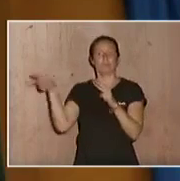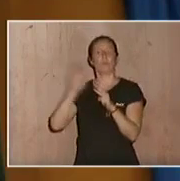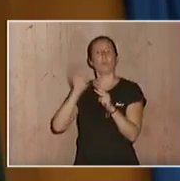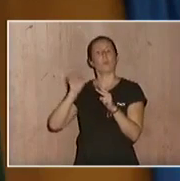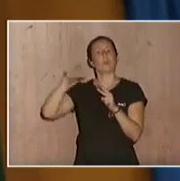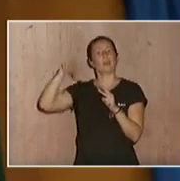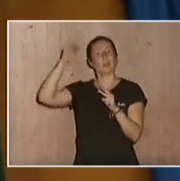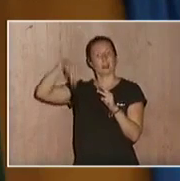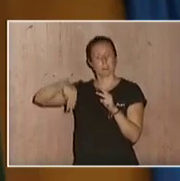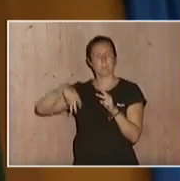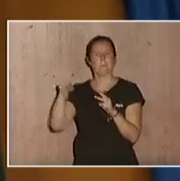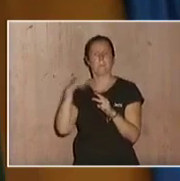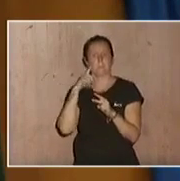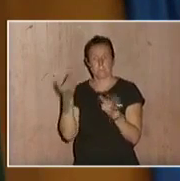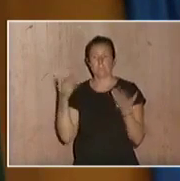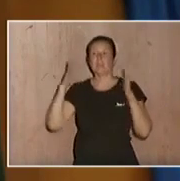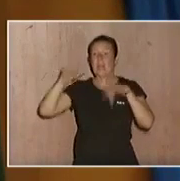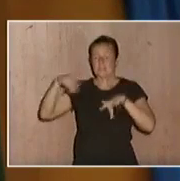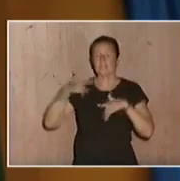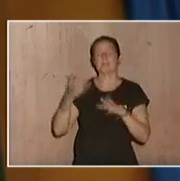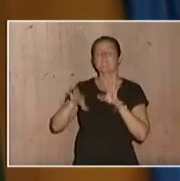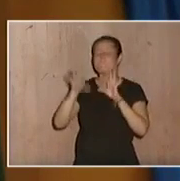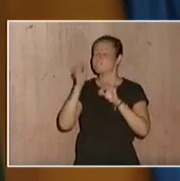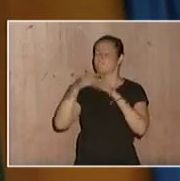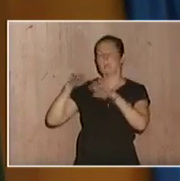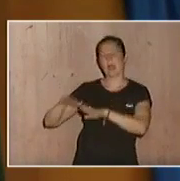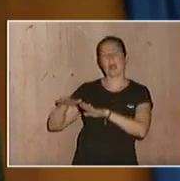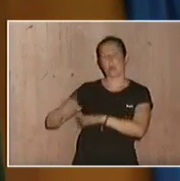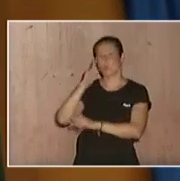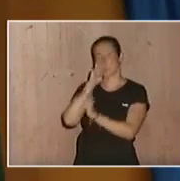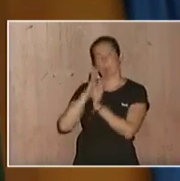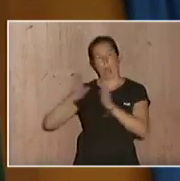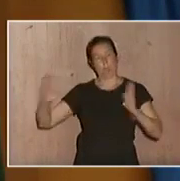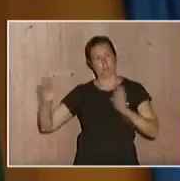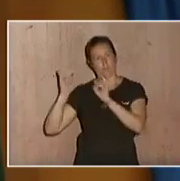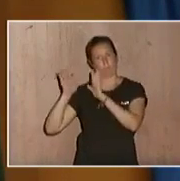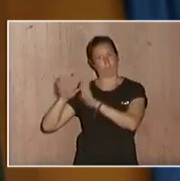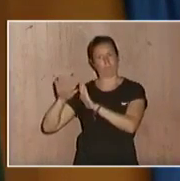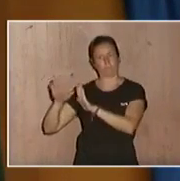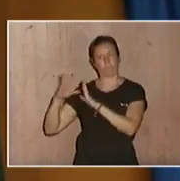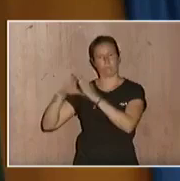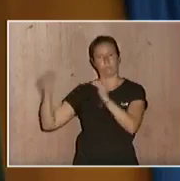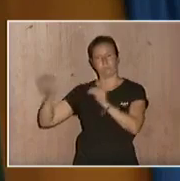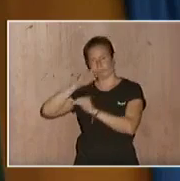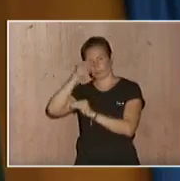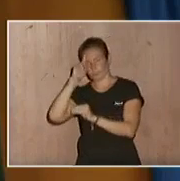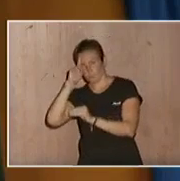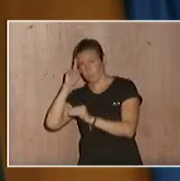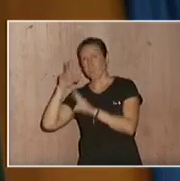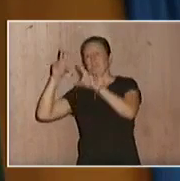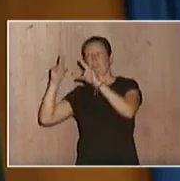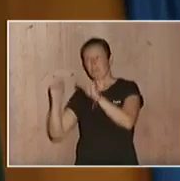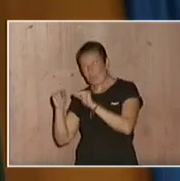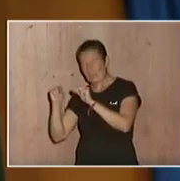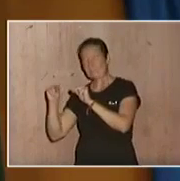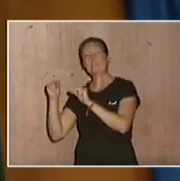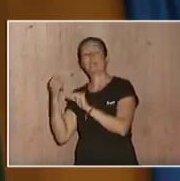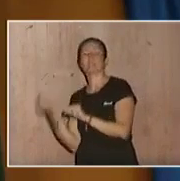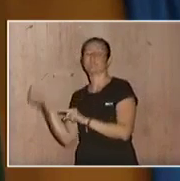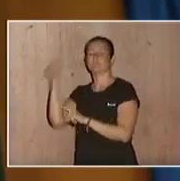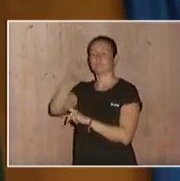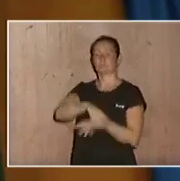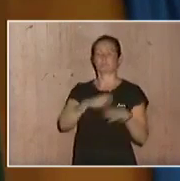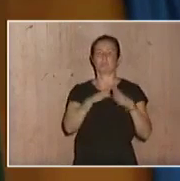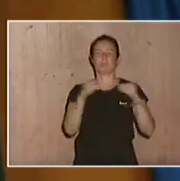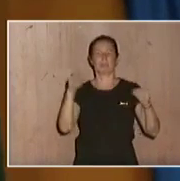terminó pasando un sabático en la Universidad de Rochester. A su regreso, Luis se incorporó a la Universidad de Alicante e invitó